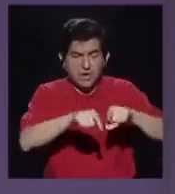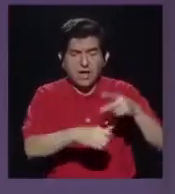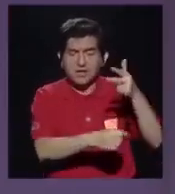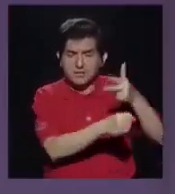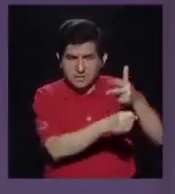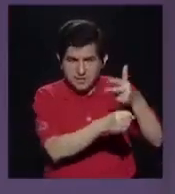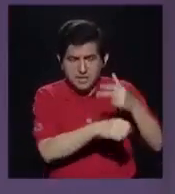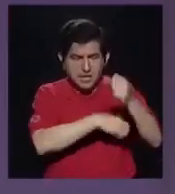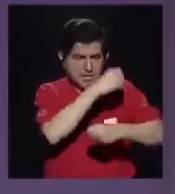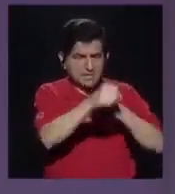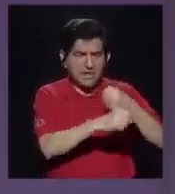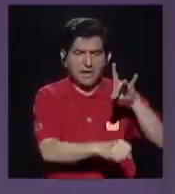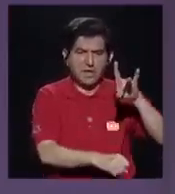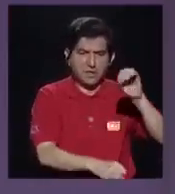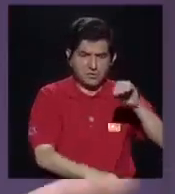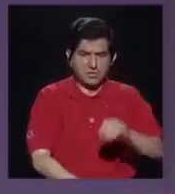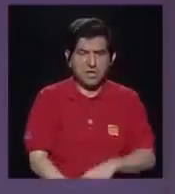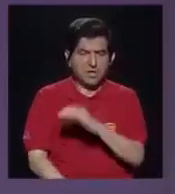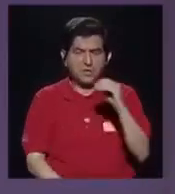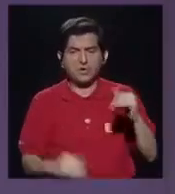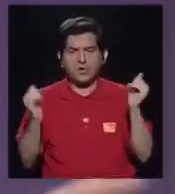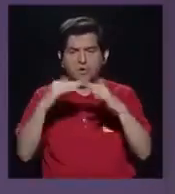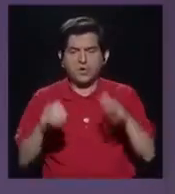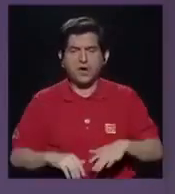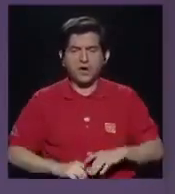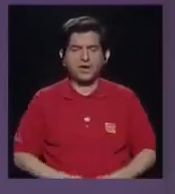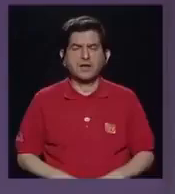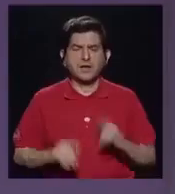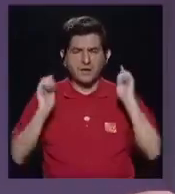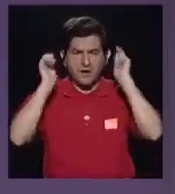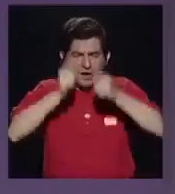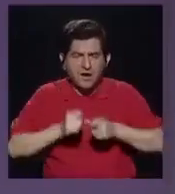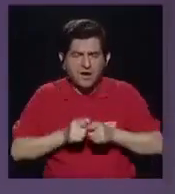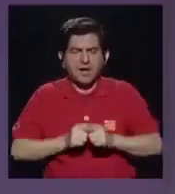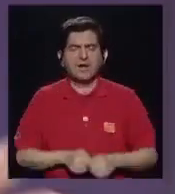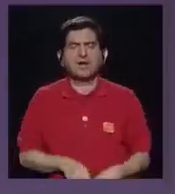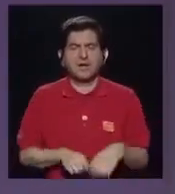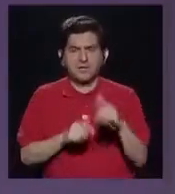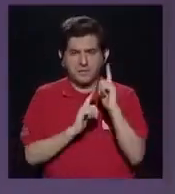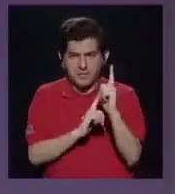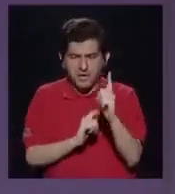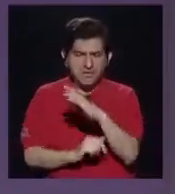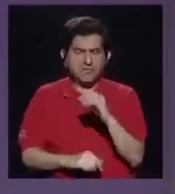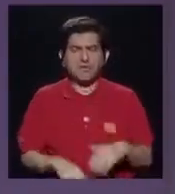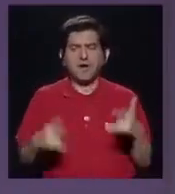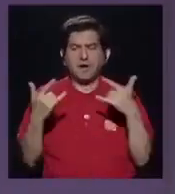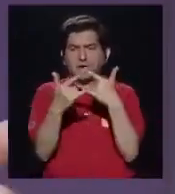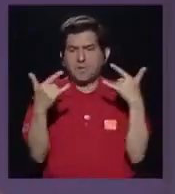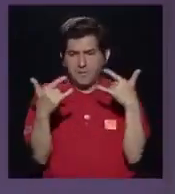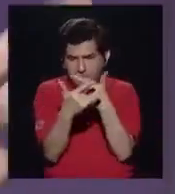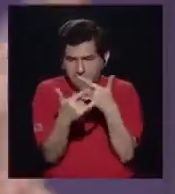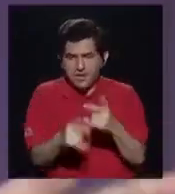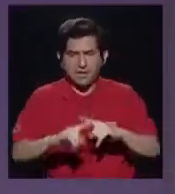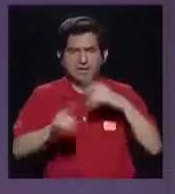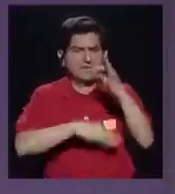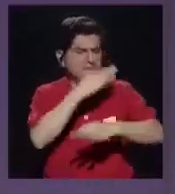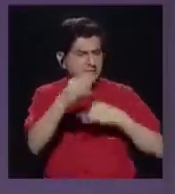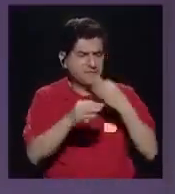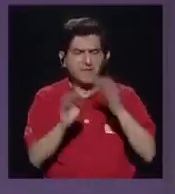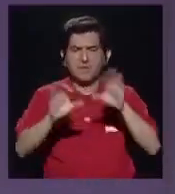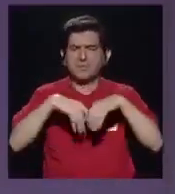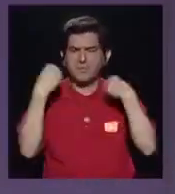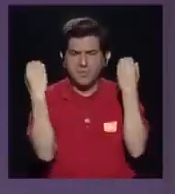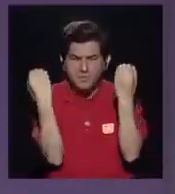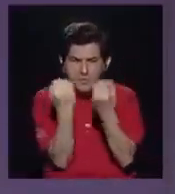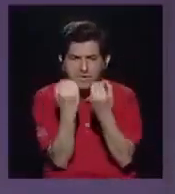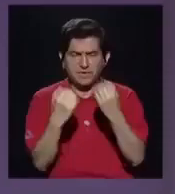guerra guatemalteca de los años 80 sea una guerra de las mafias de las de las maras de las pandillas en fin de diversos tipos de organizaciones